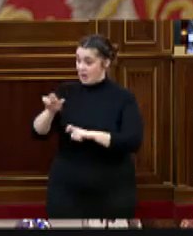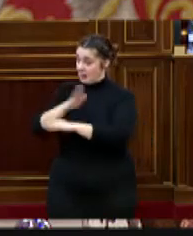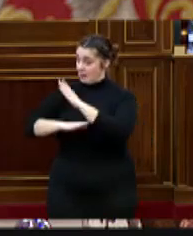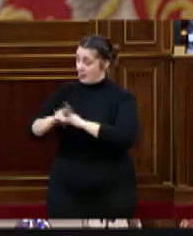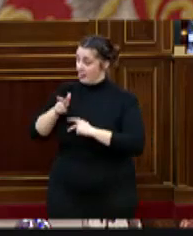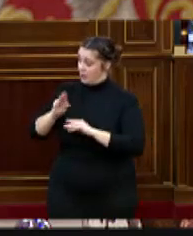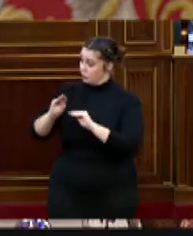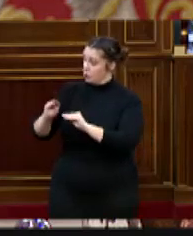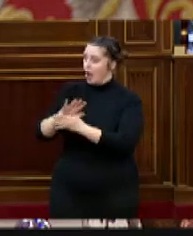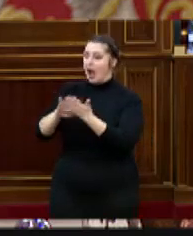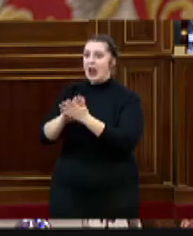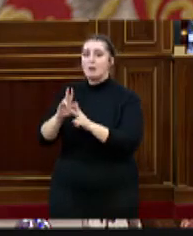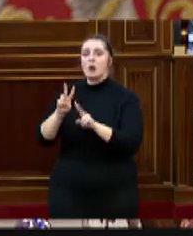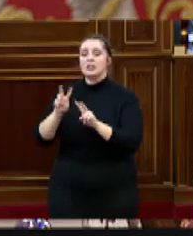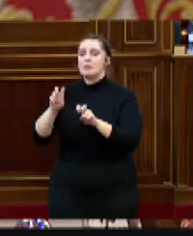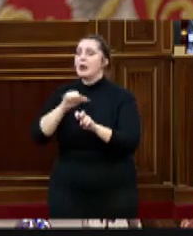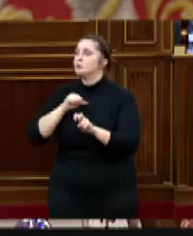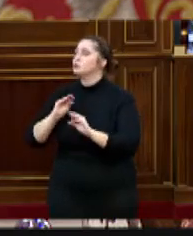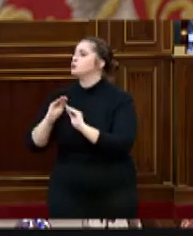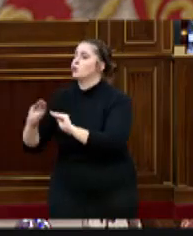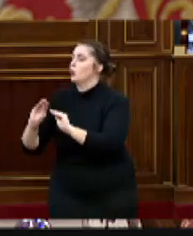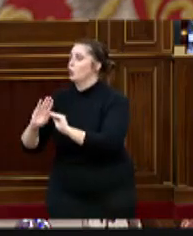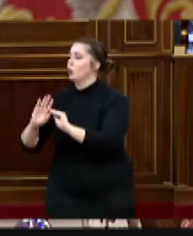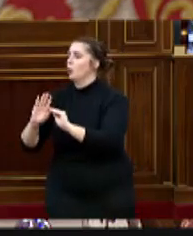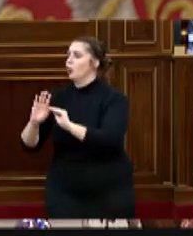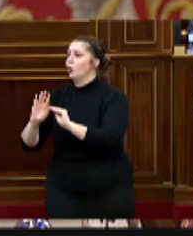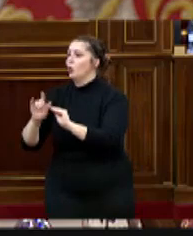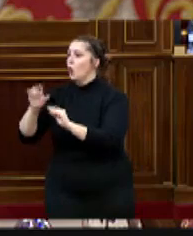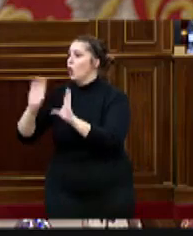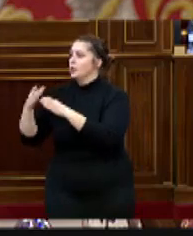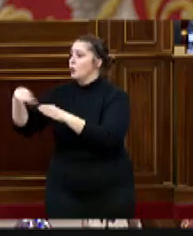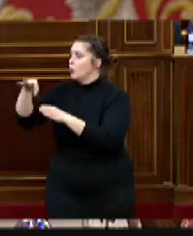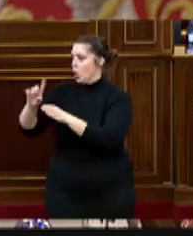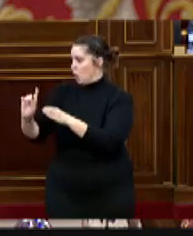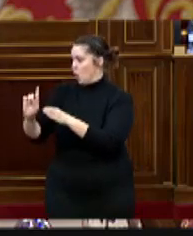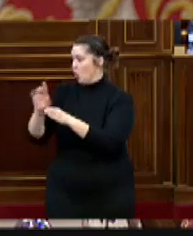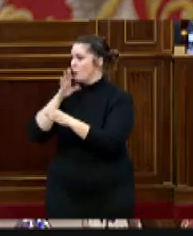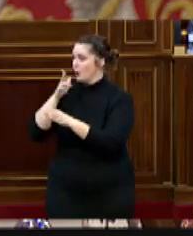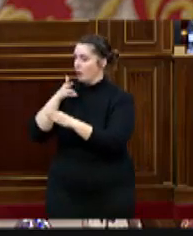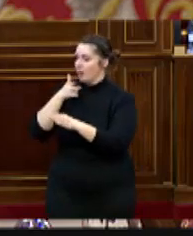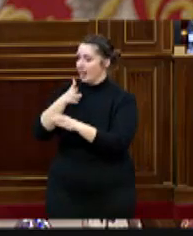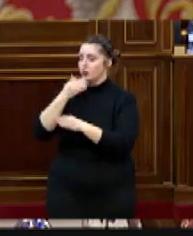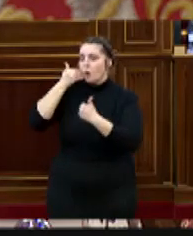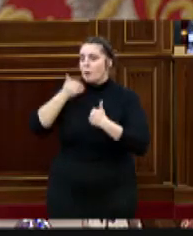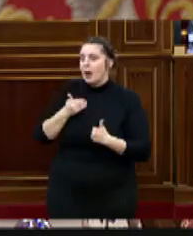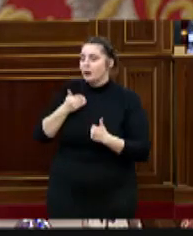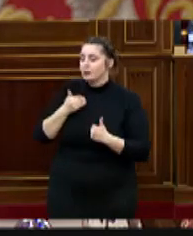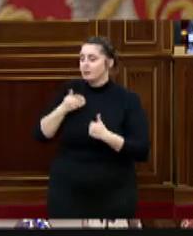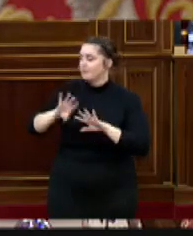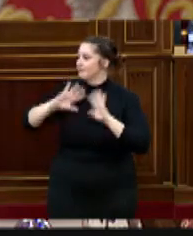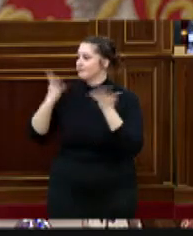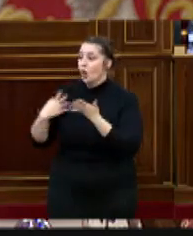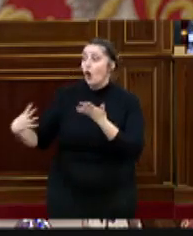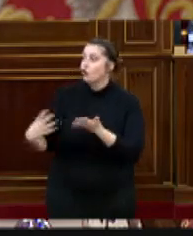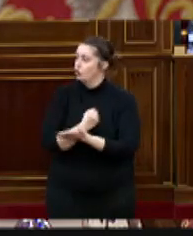discapacidad no estamos hablando de un asunto particular que afecta a un solo colectivo porque los Derechos Humanos son universales